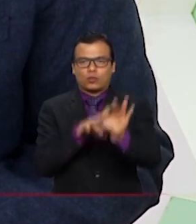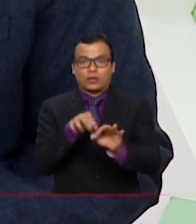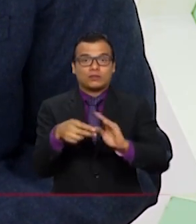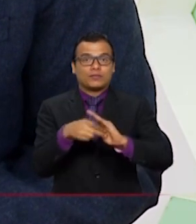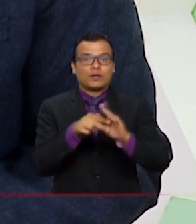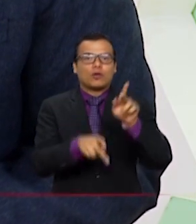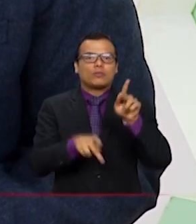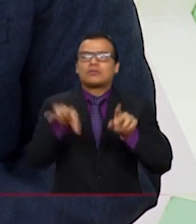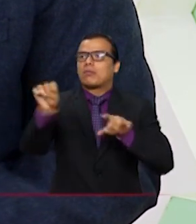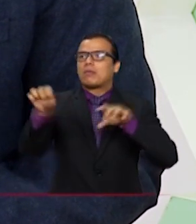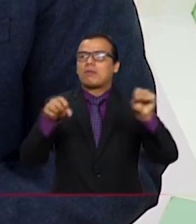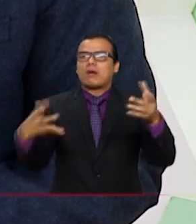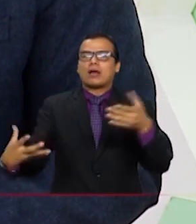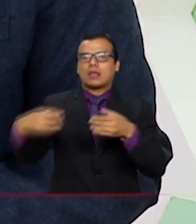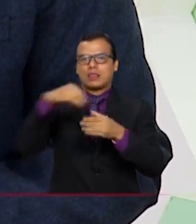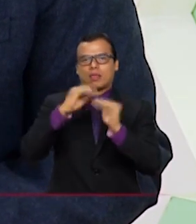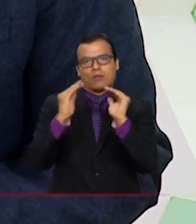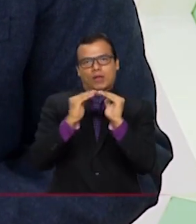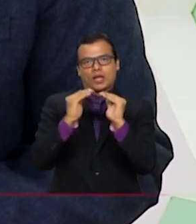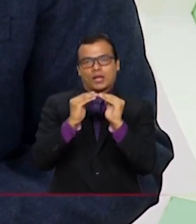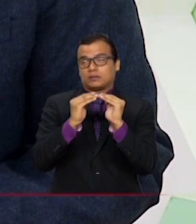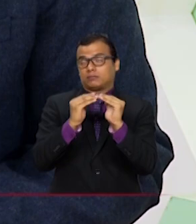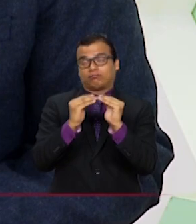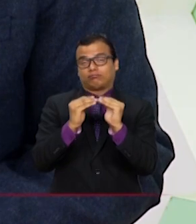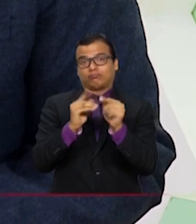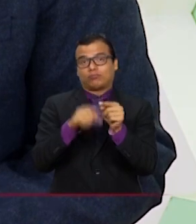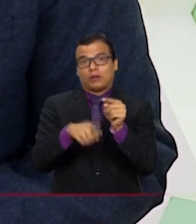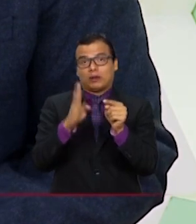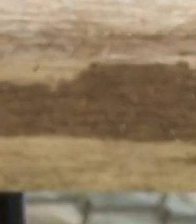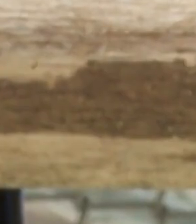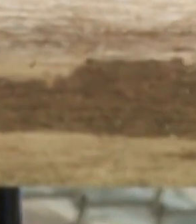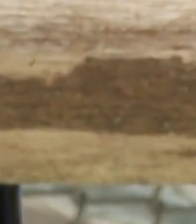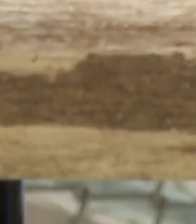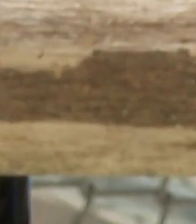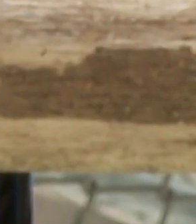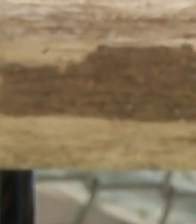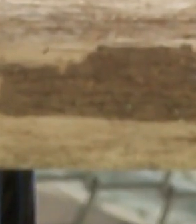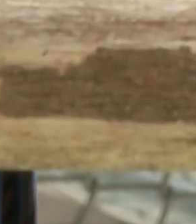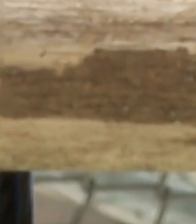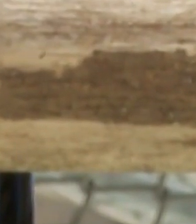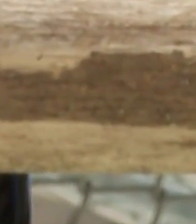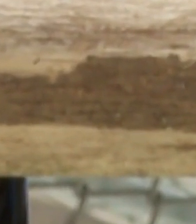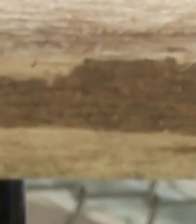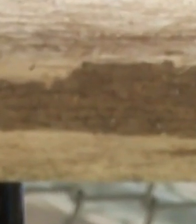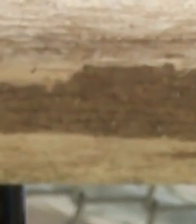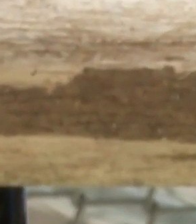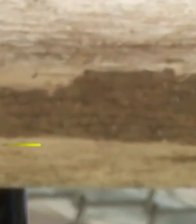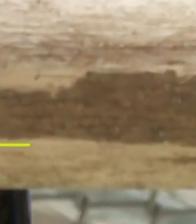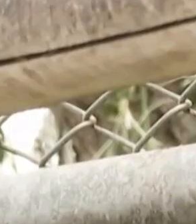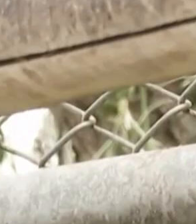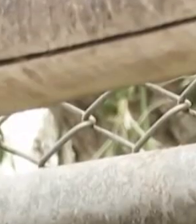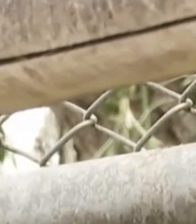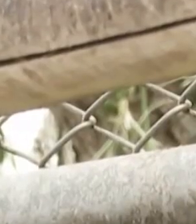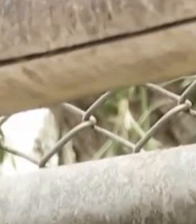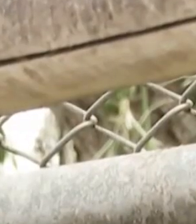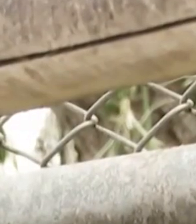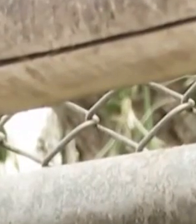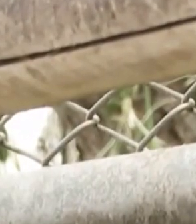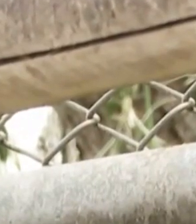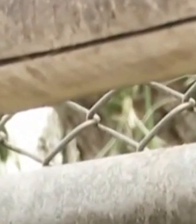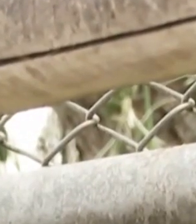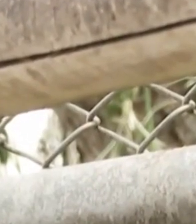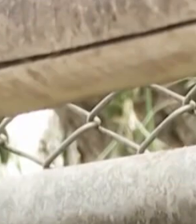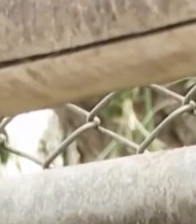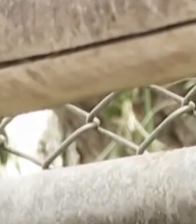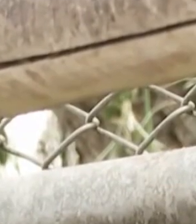mascotas. Infringir estas leyes acarrea consecuencias legales. La retención de fauna silvestre en un entorno